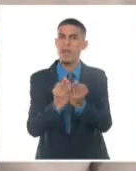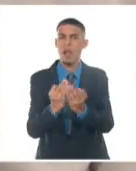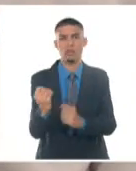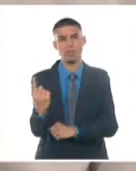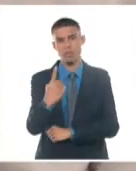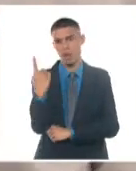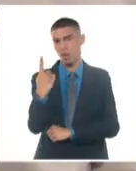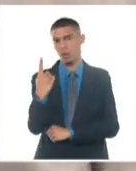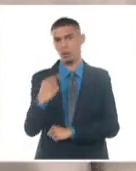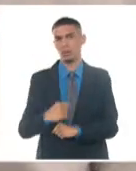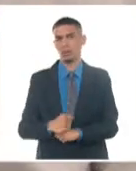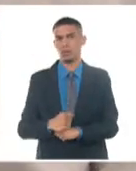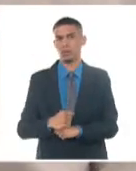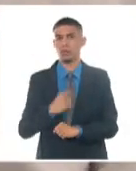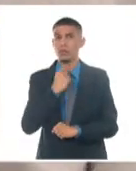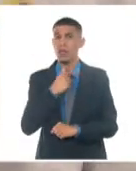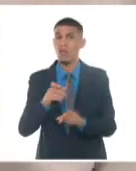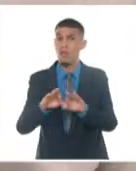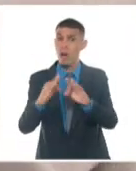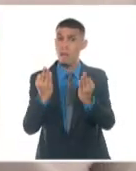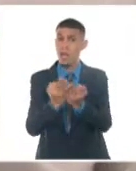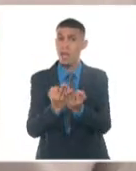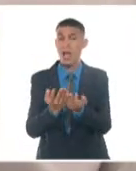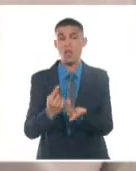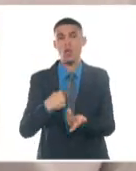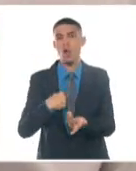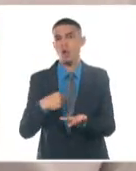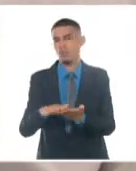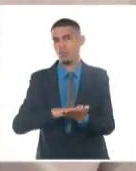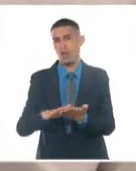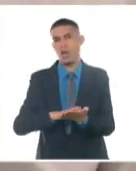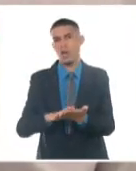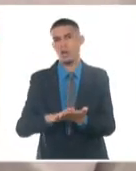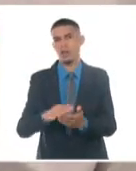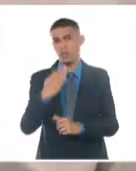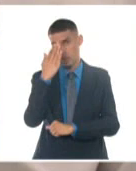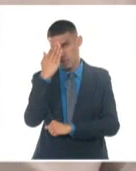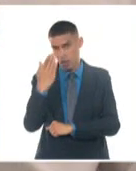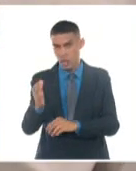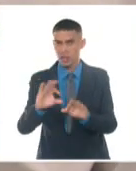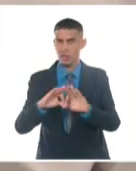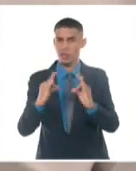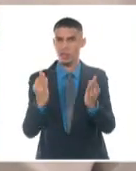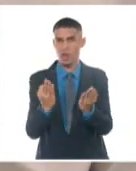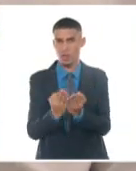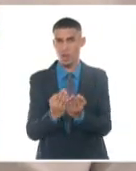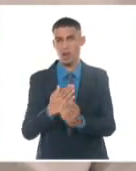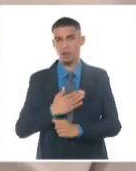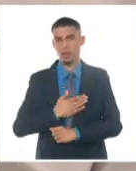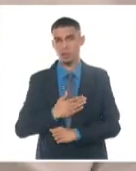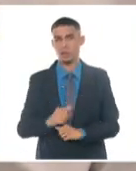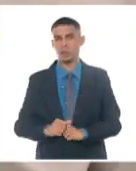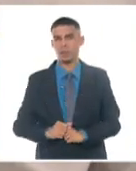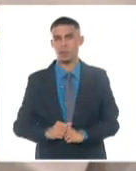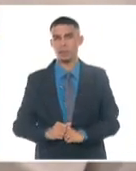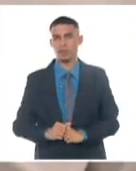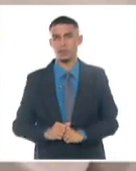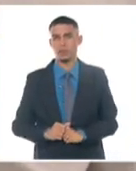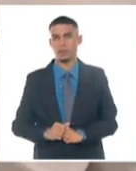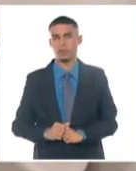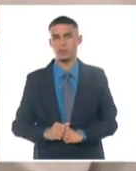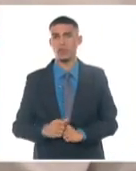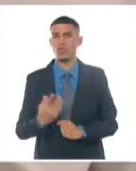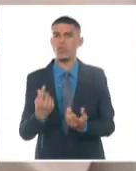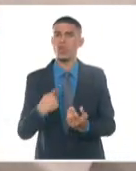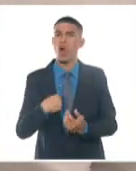mi familia no soy nadie y siempre lo digo, con mi familia estoy aquí. Porque no se me han, no han faltado ofertas de trabajo